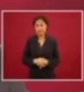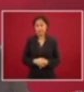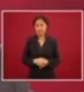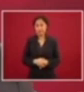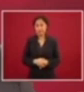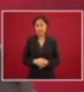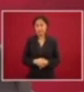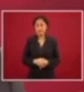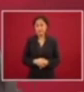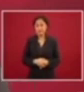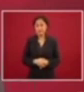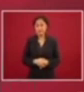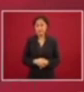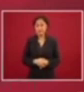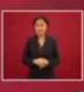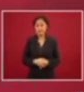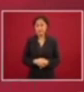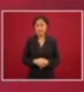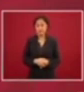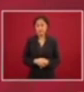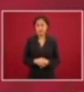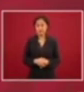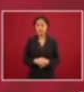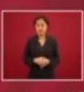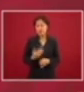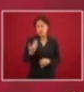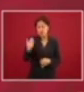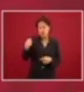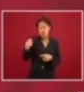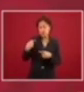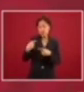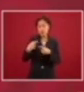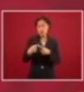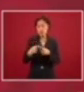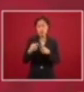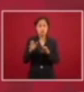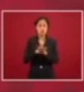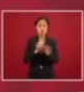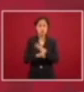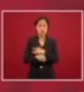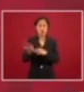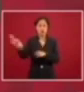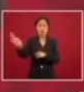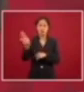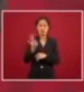provocan entrevistas a un personaje del deporte